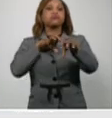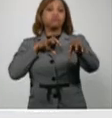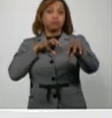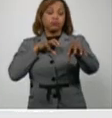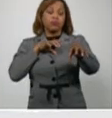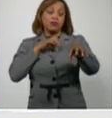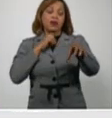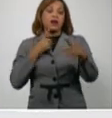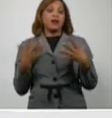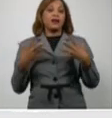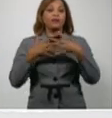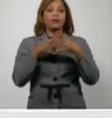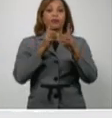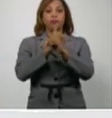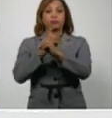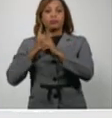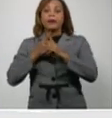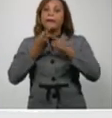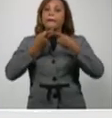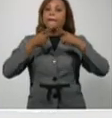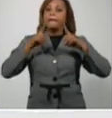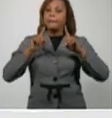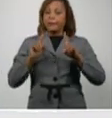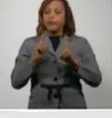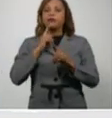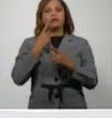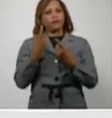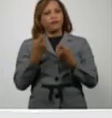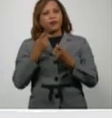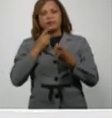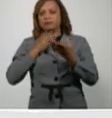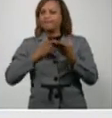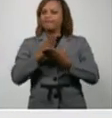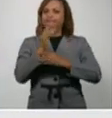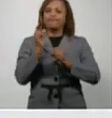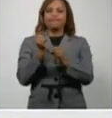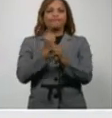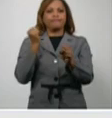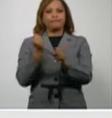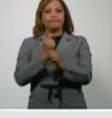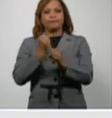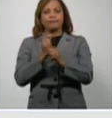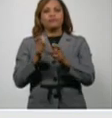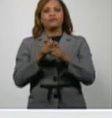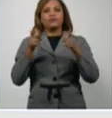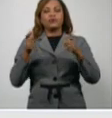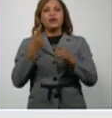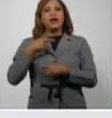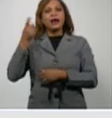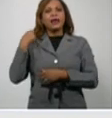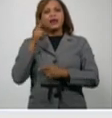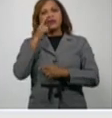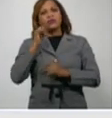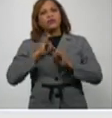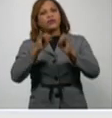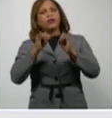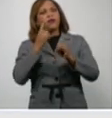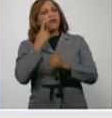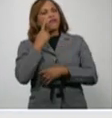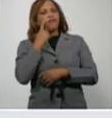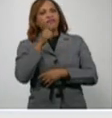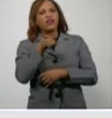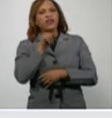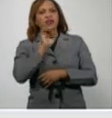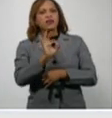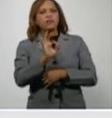confirmados, pero indiscutiblemente todavía con un número elevado de casos. Ayer, durante el noticiero estelar, veíamos también al intendente